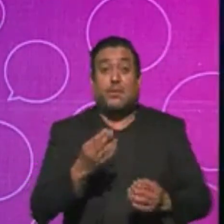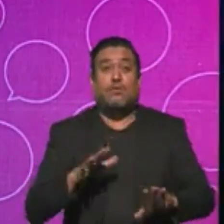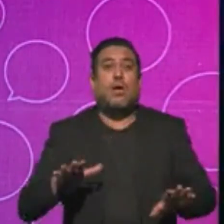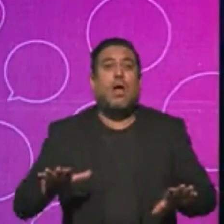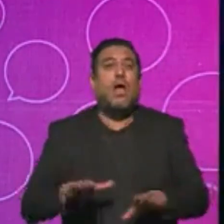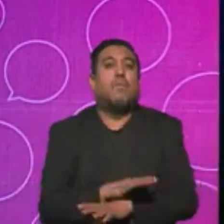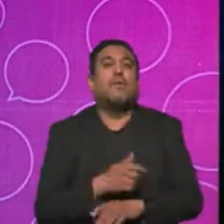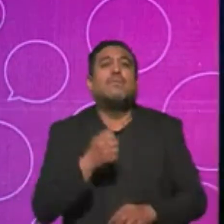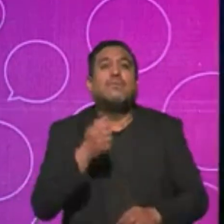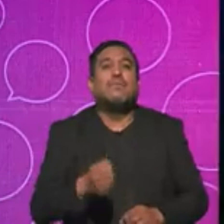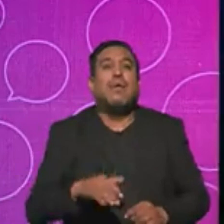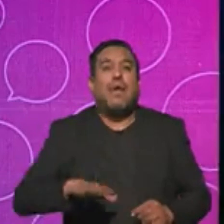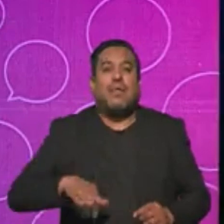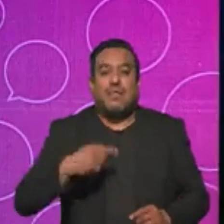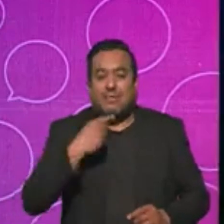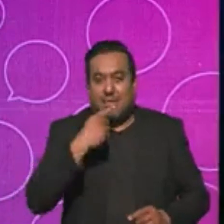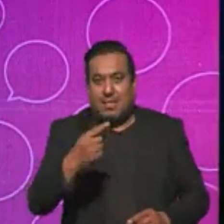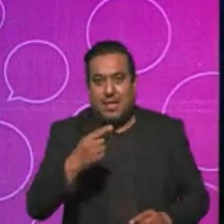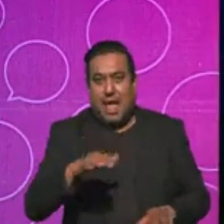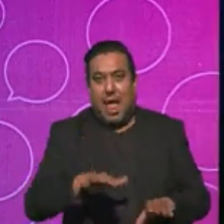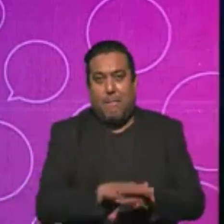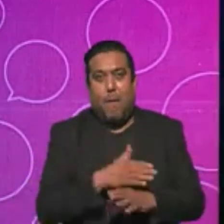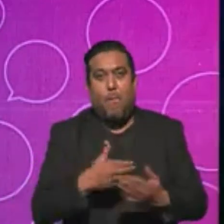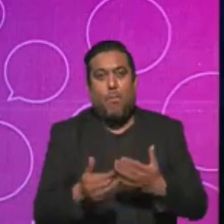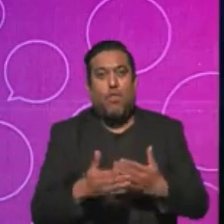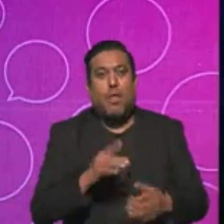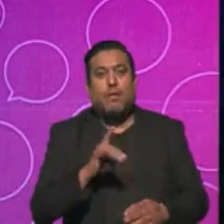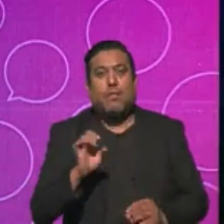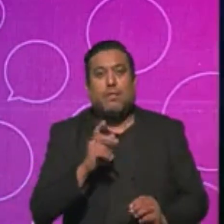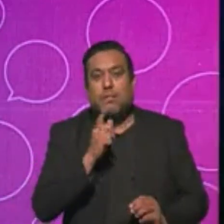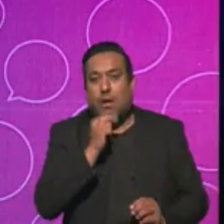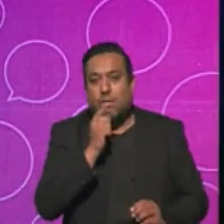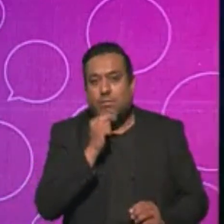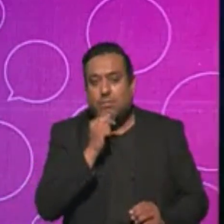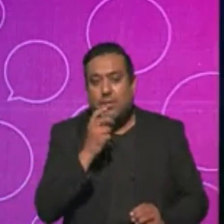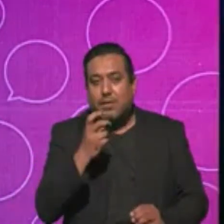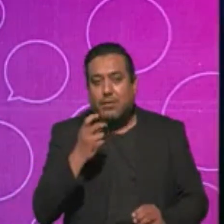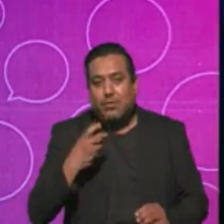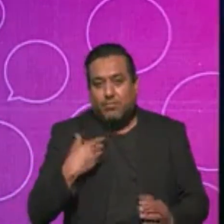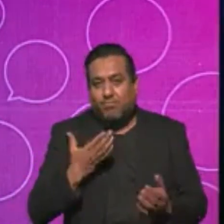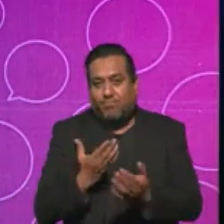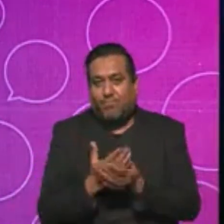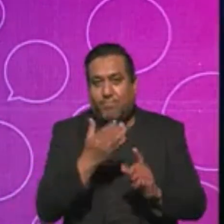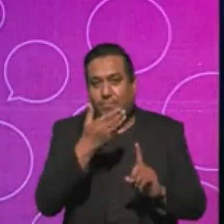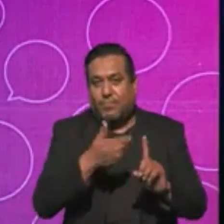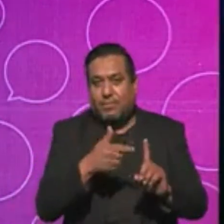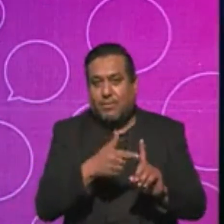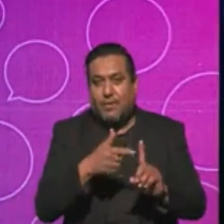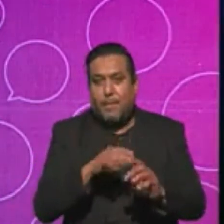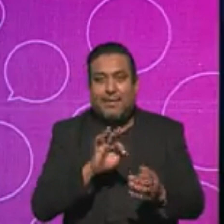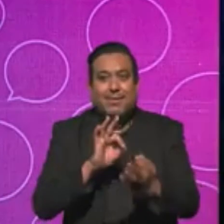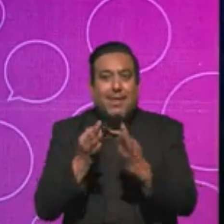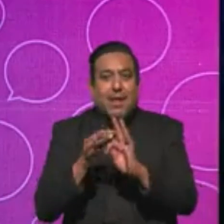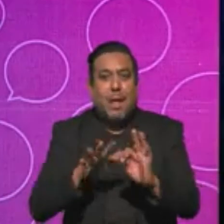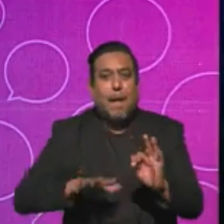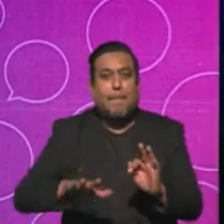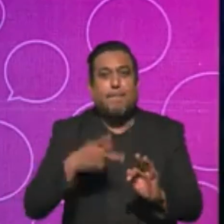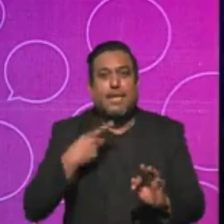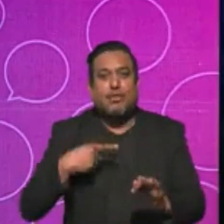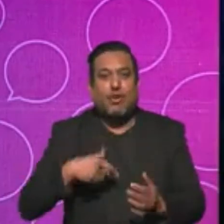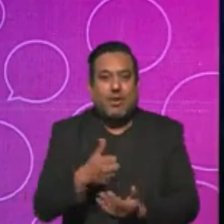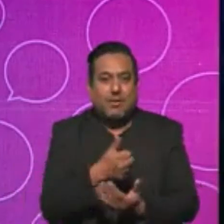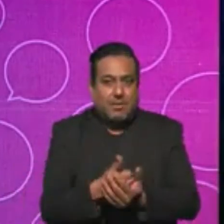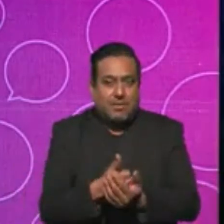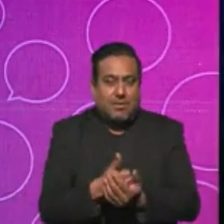modelo de policía que tenemos hoy en día y para ello Yo propongo una policía ciudadana y de proximidad una policía